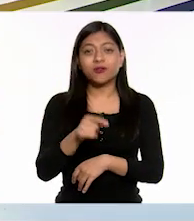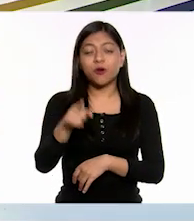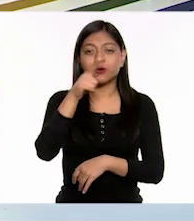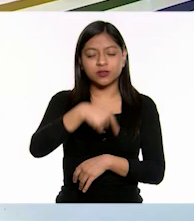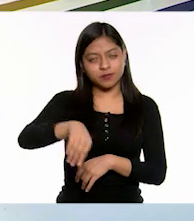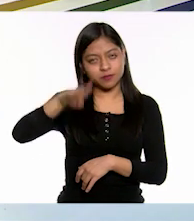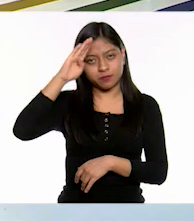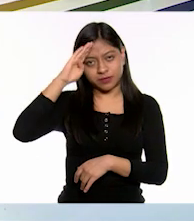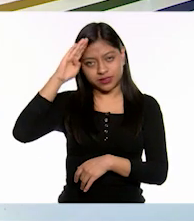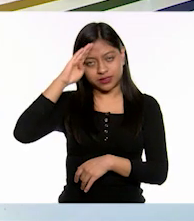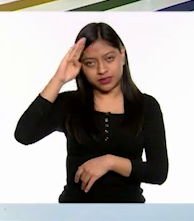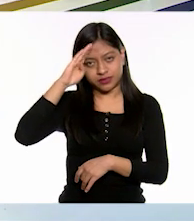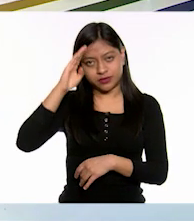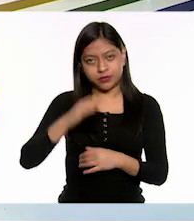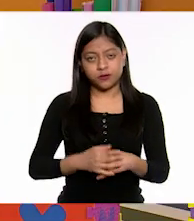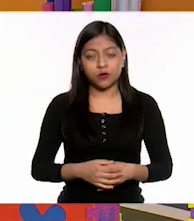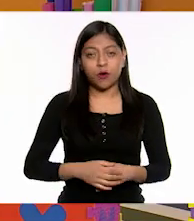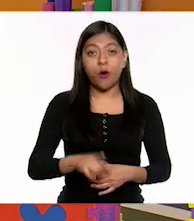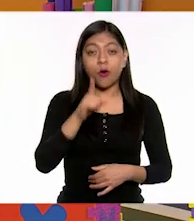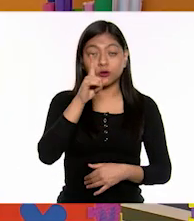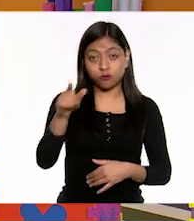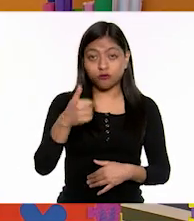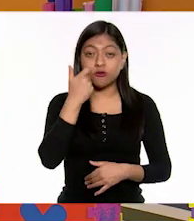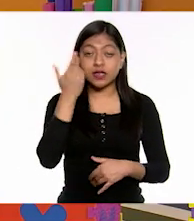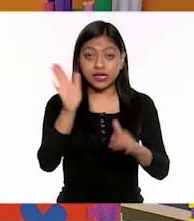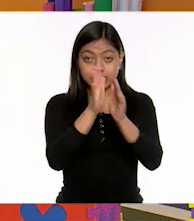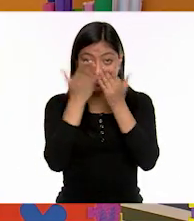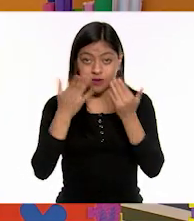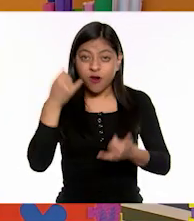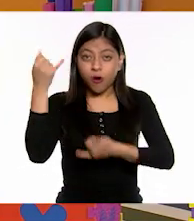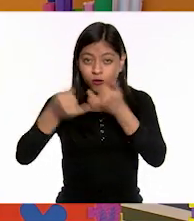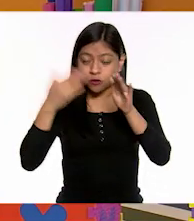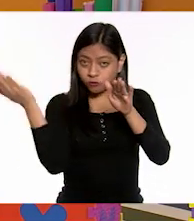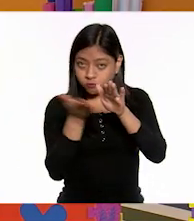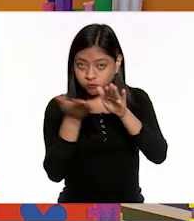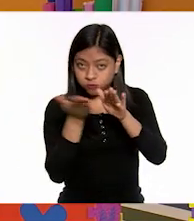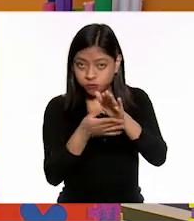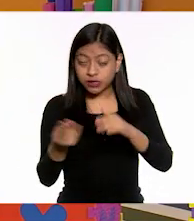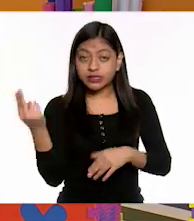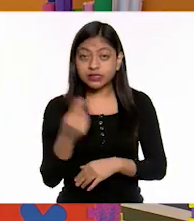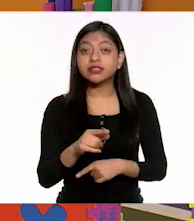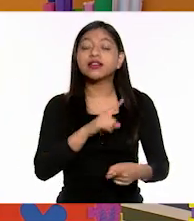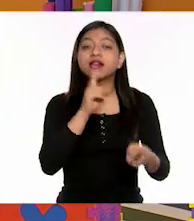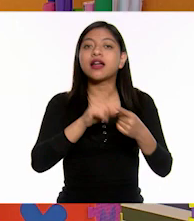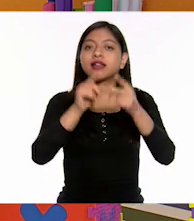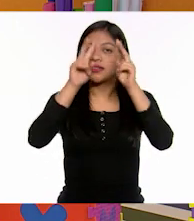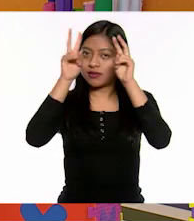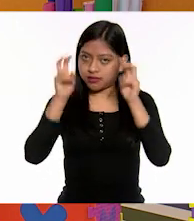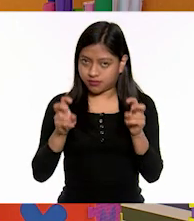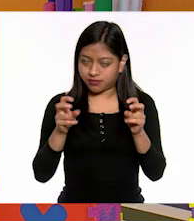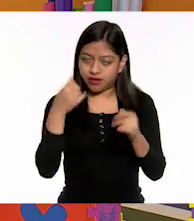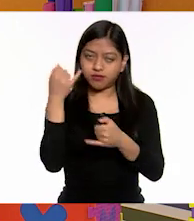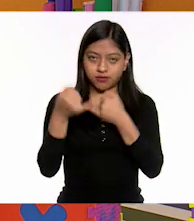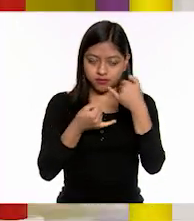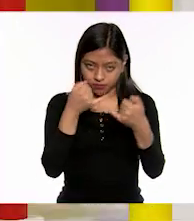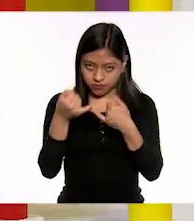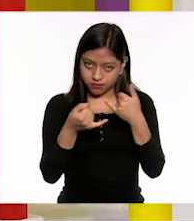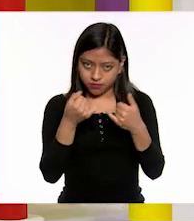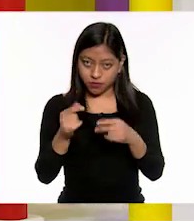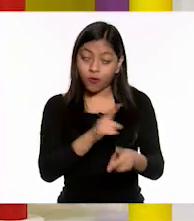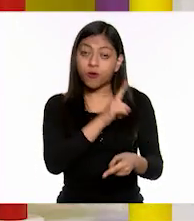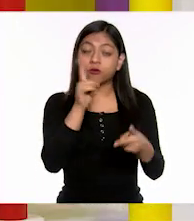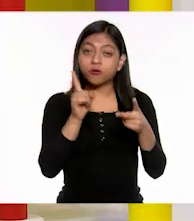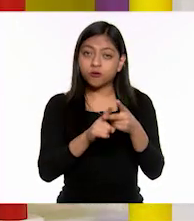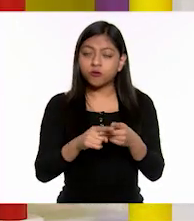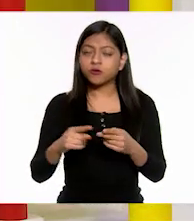la mente que cuando realicemos nuestra redacción número uno tener el título del cuerpo muy importante el título número